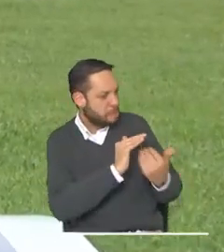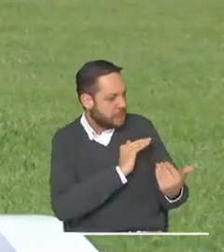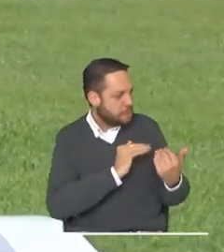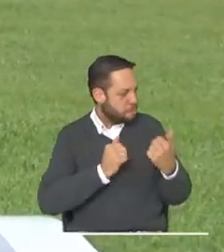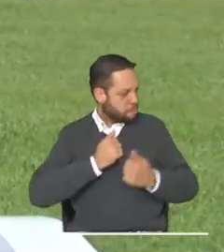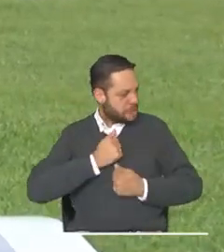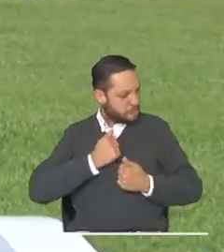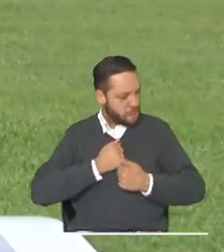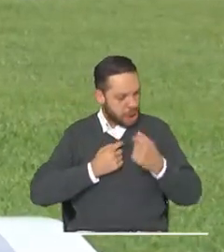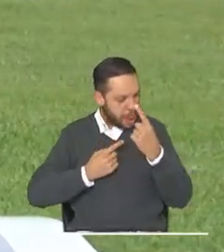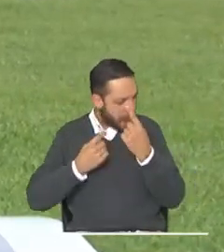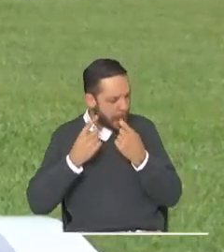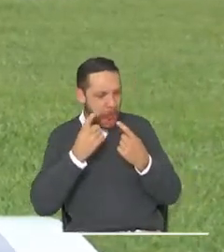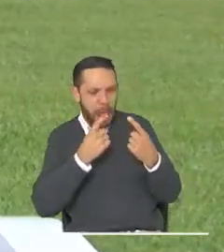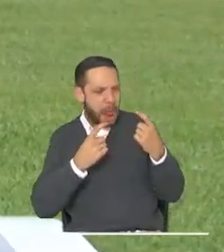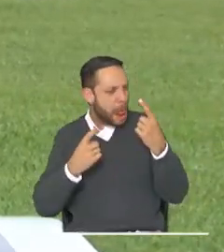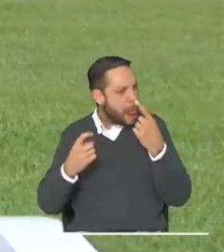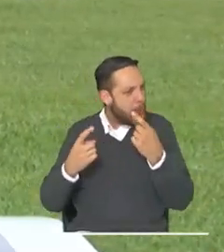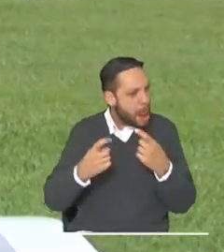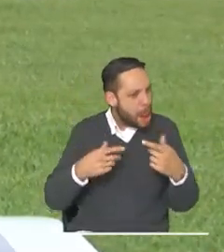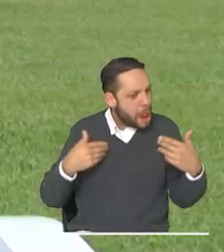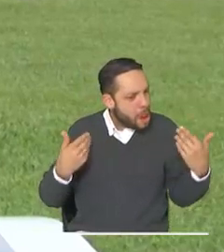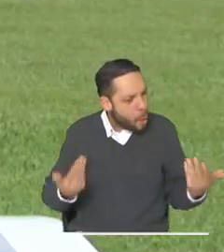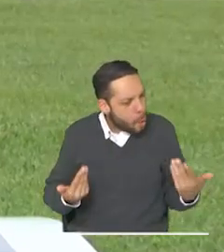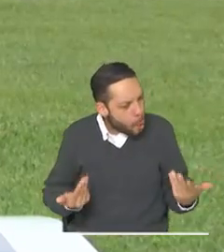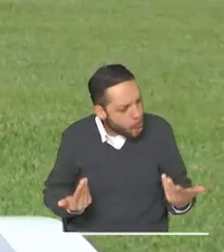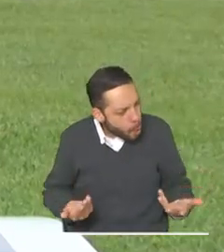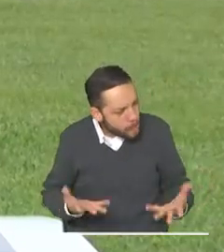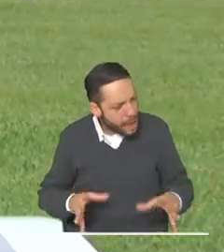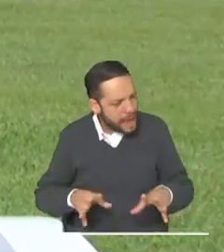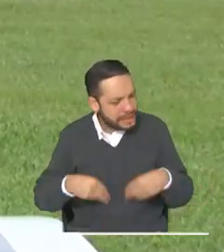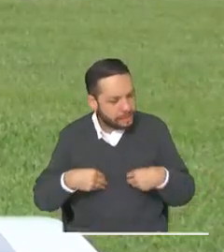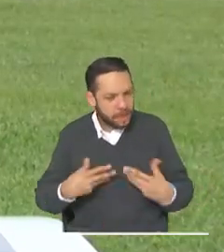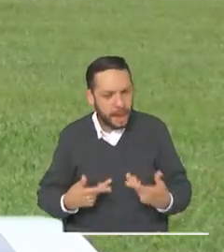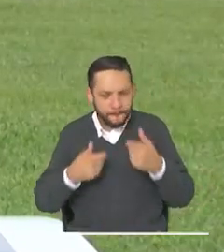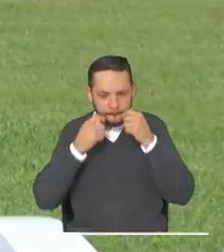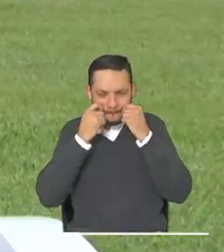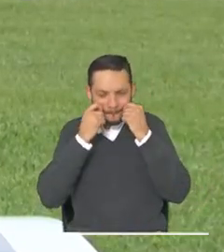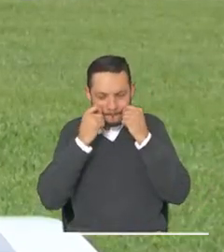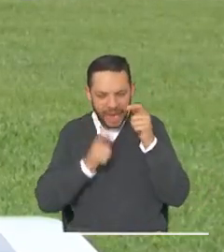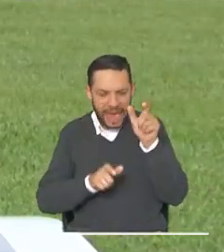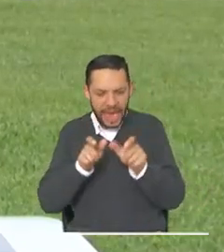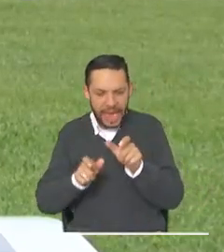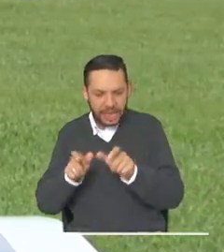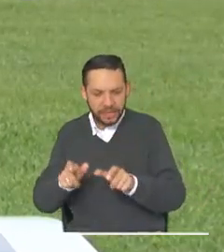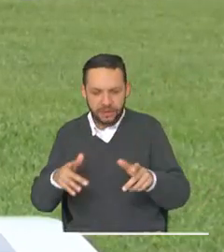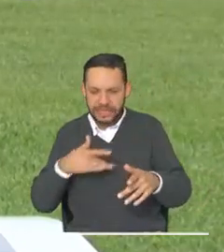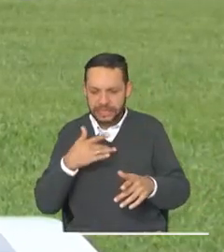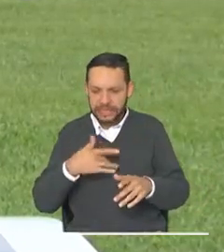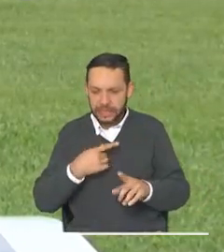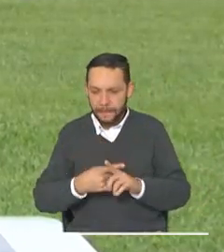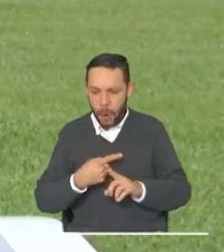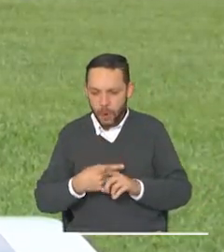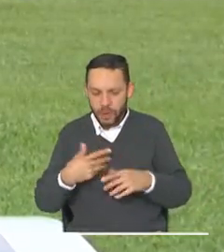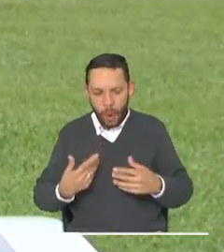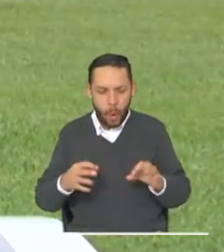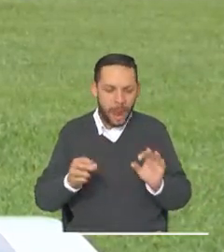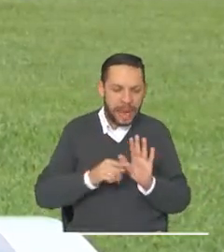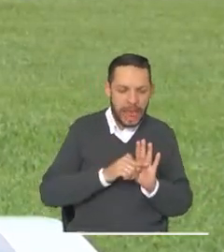preguntarnos a reconocer nuestra humanidad Quizás lo más humano